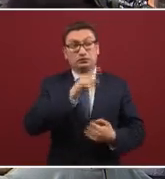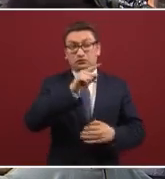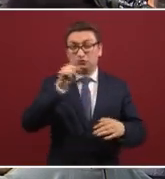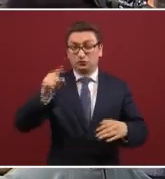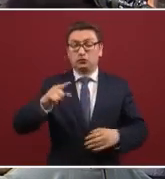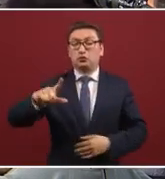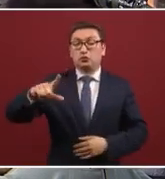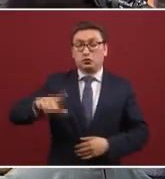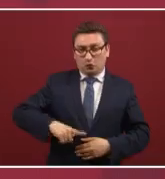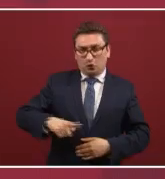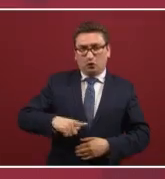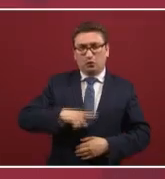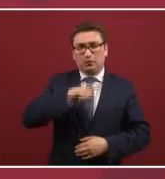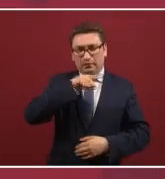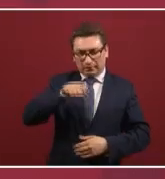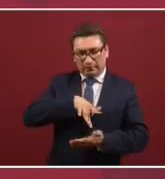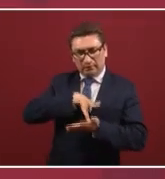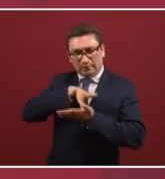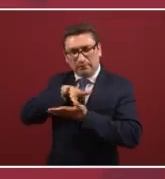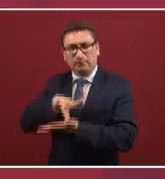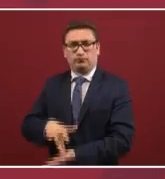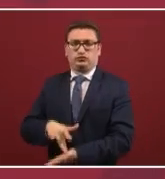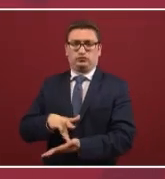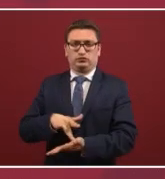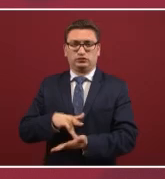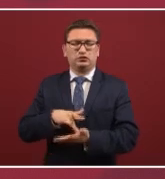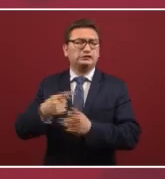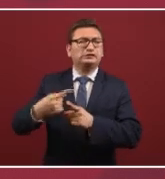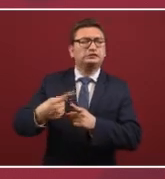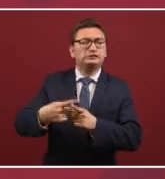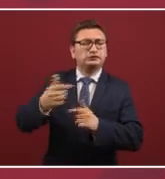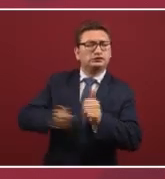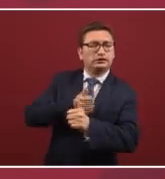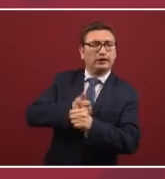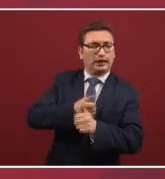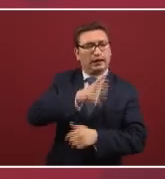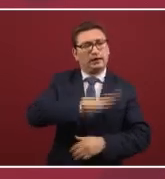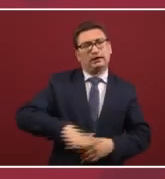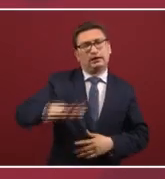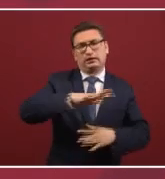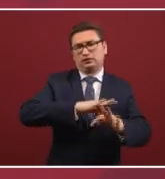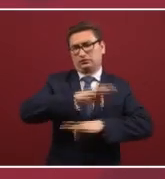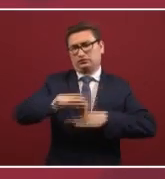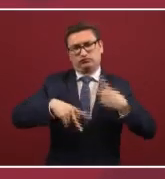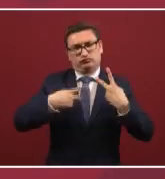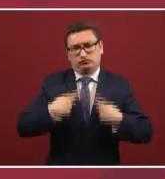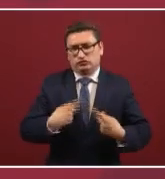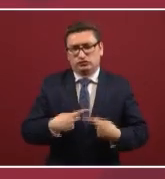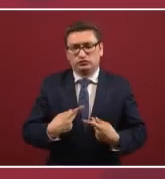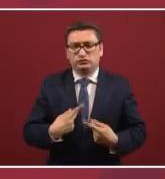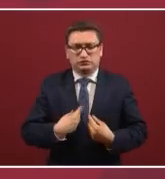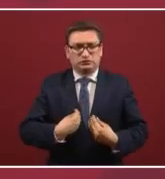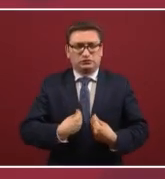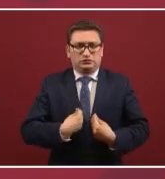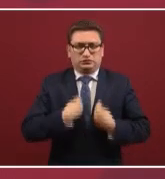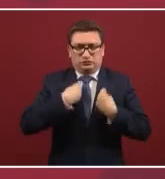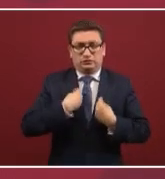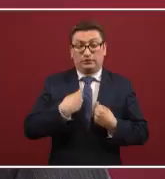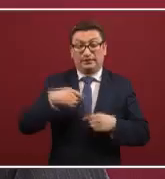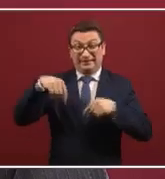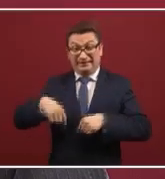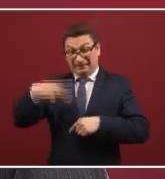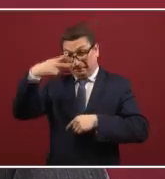un apoyo, un respaldo de los ciudadanos, muy claro en el caso de